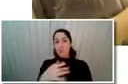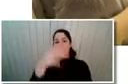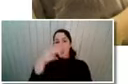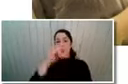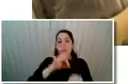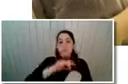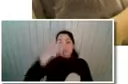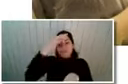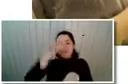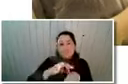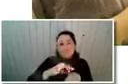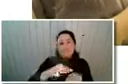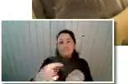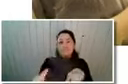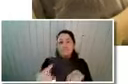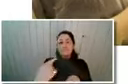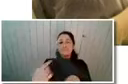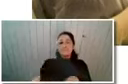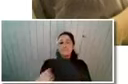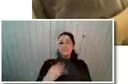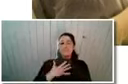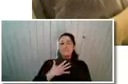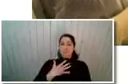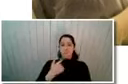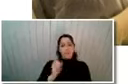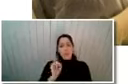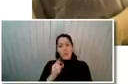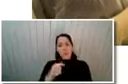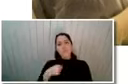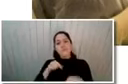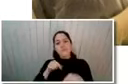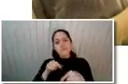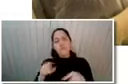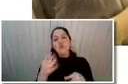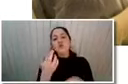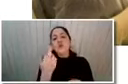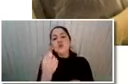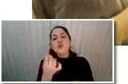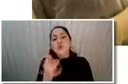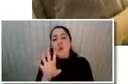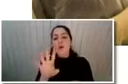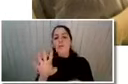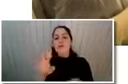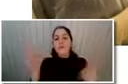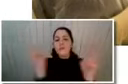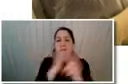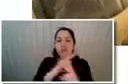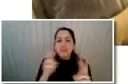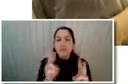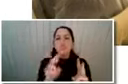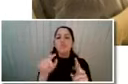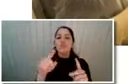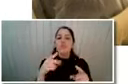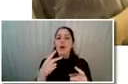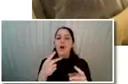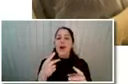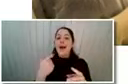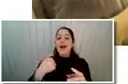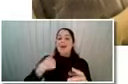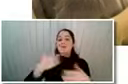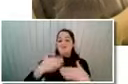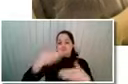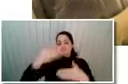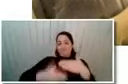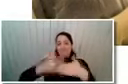para cualquier trabajo que sea con algún patógeno, esas partículas no vayan hacia